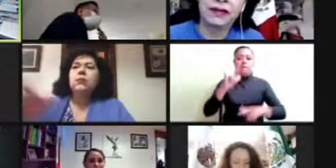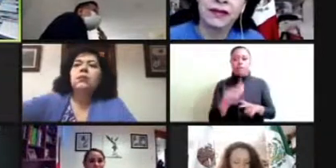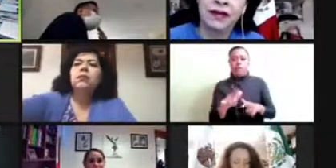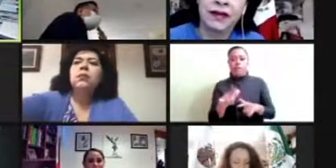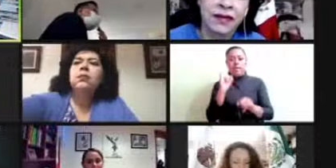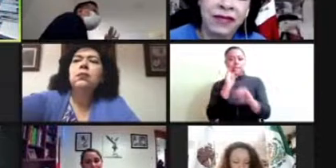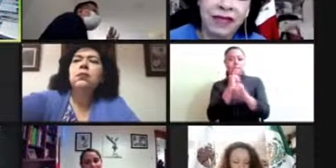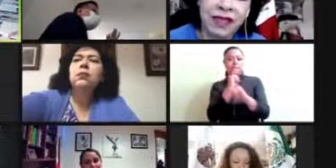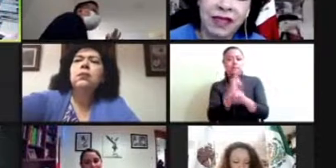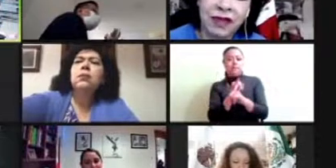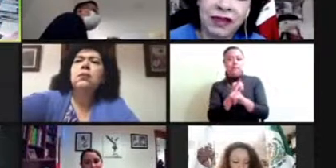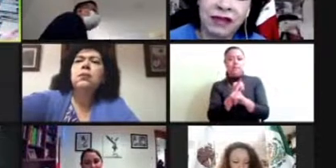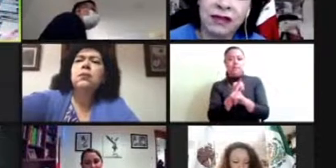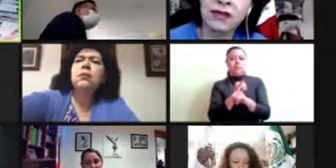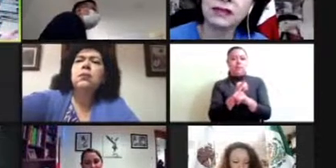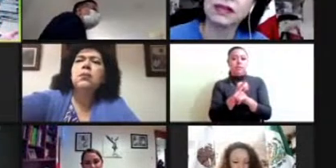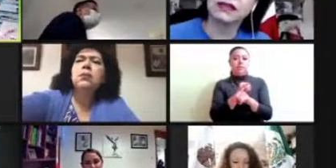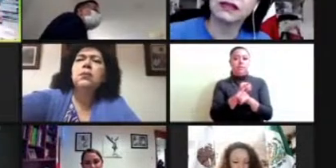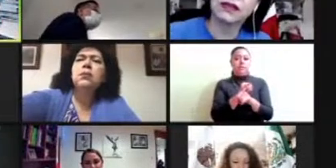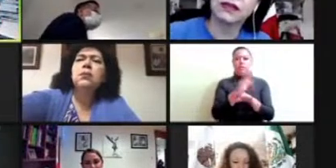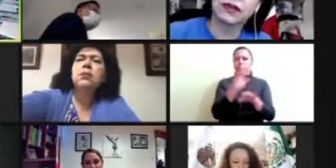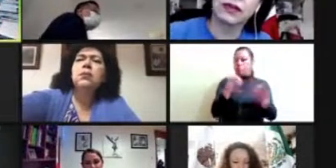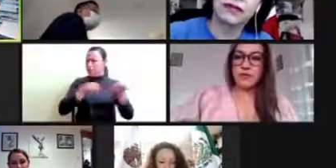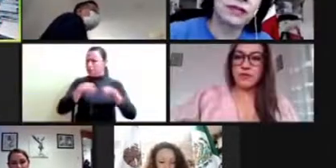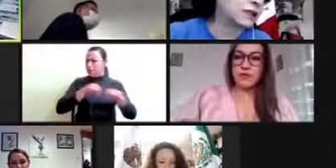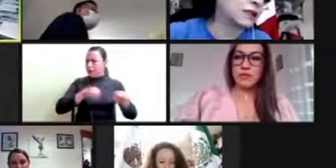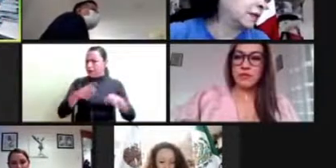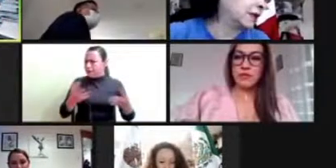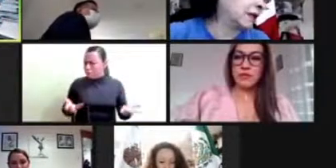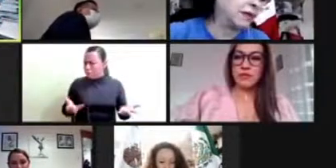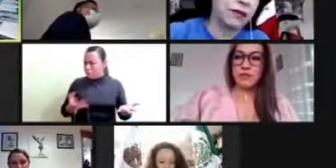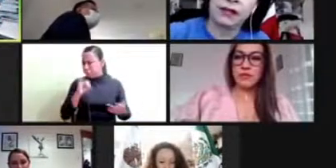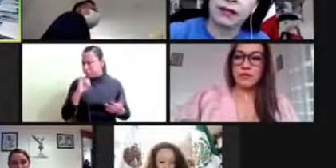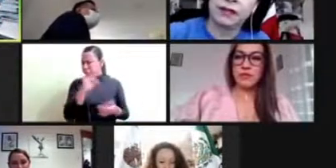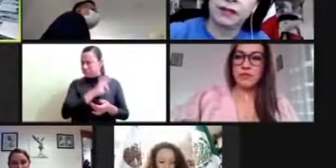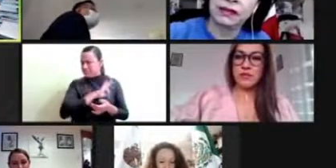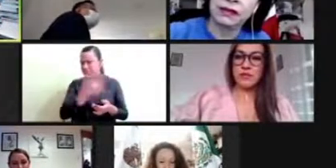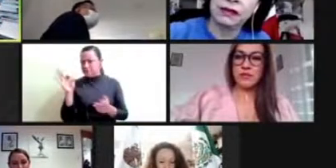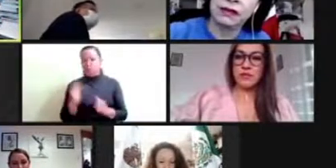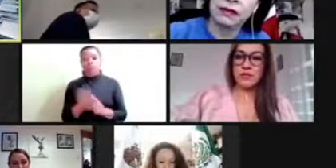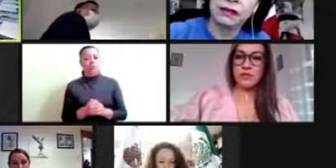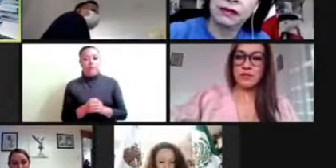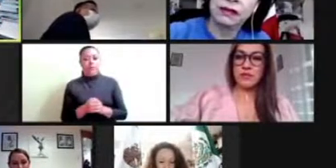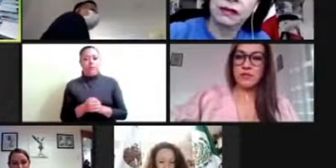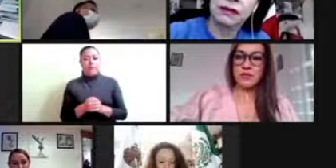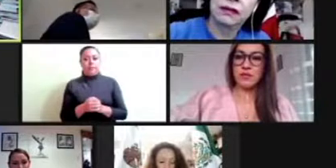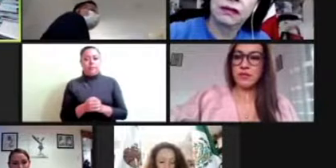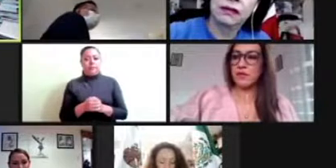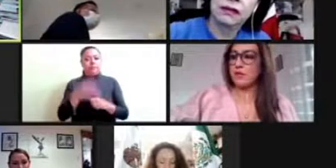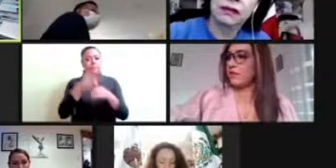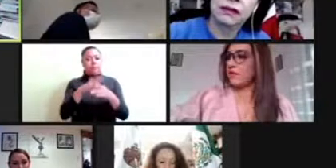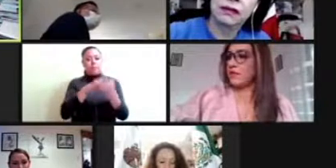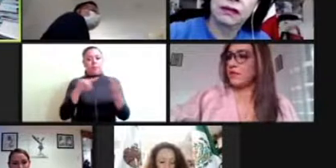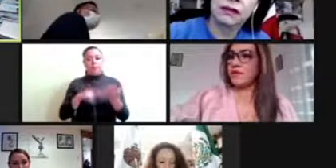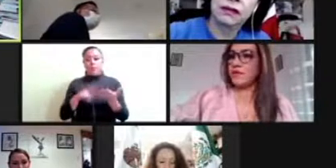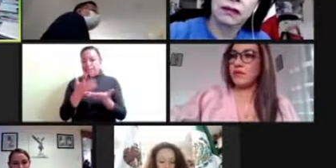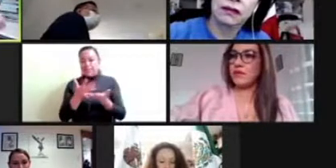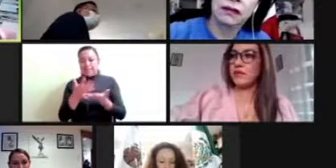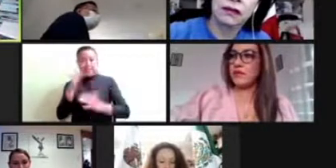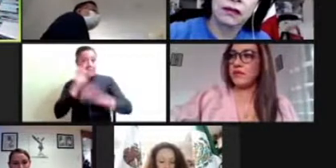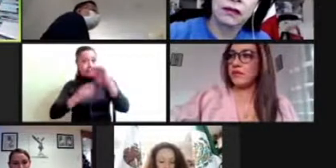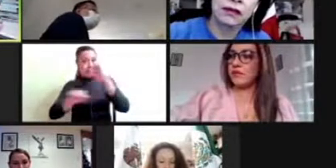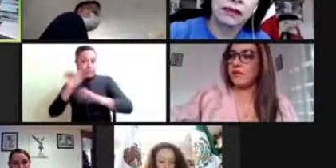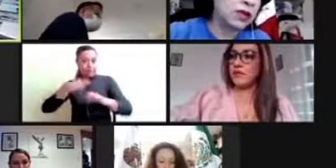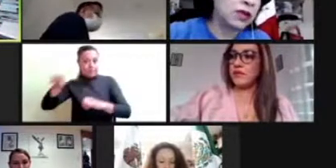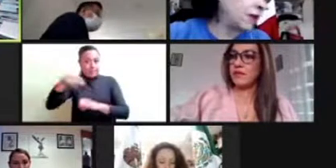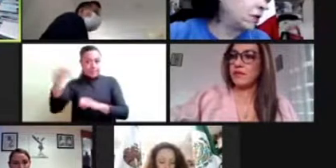claro que es posible. ¿Qué van a analizar? Juntar a empresarios que para poner un